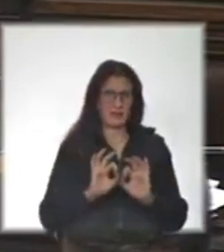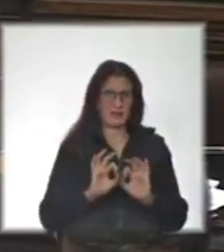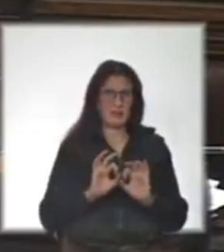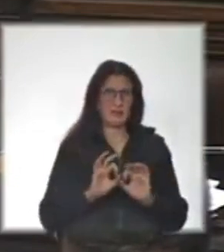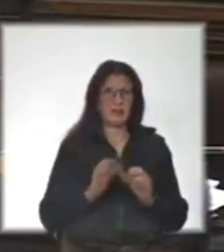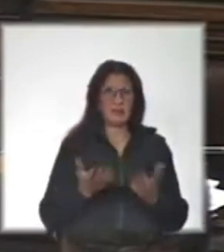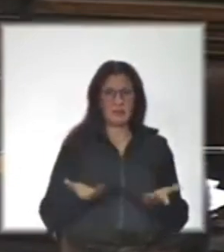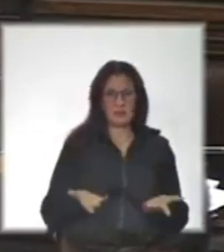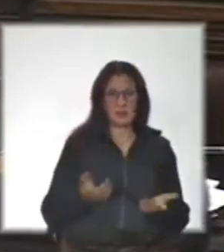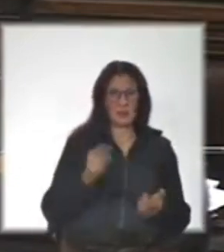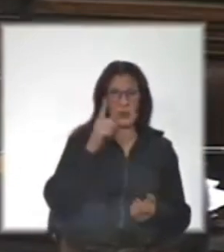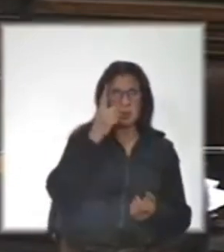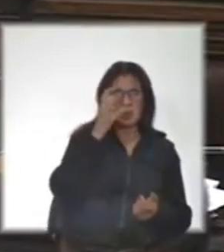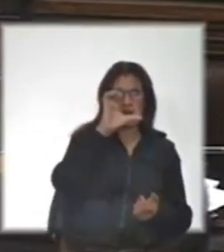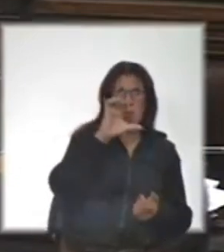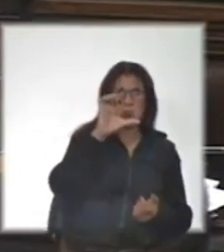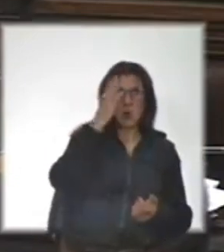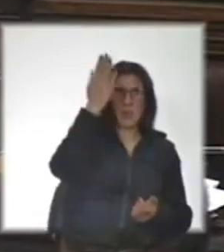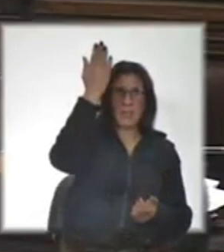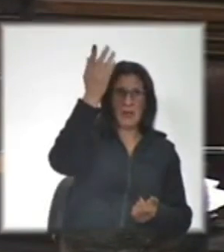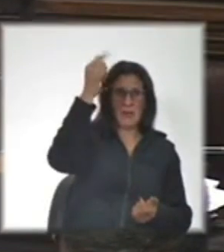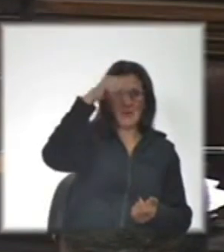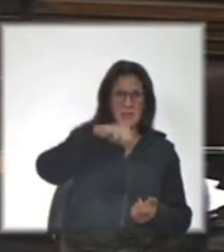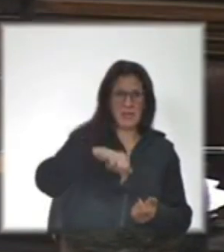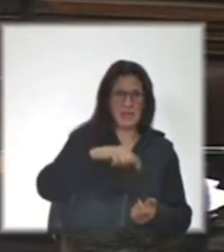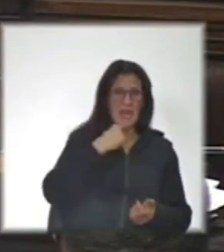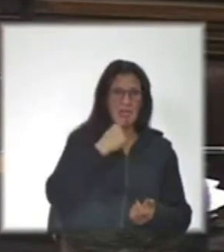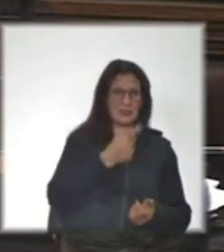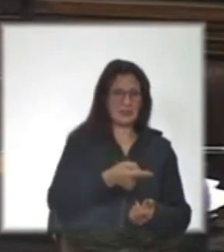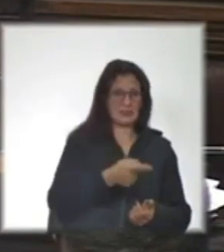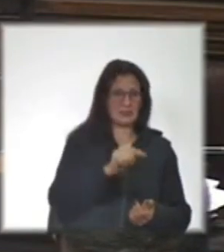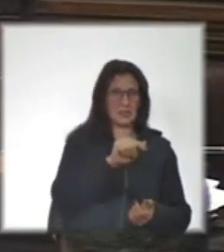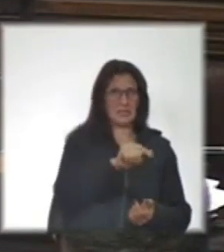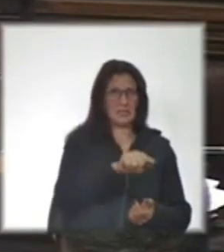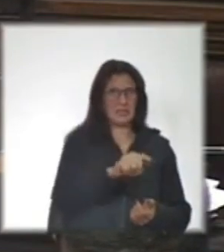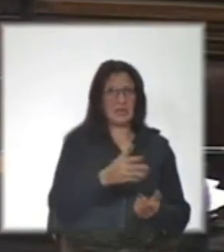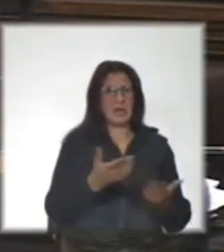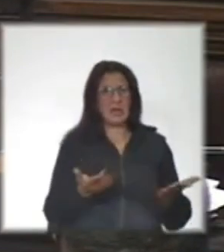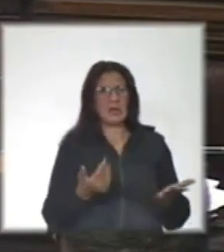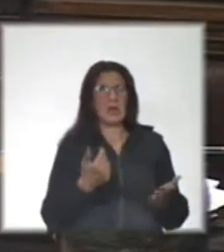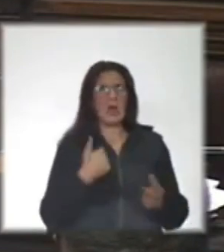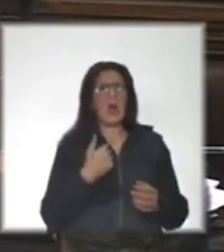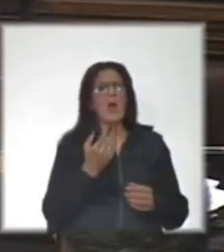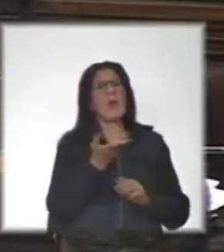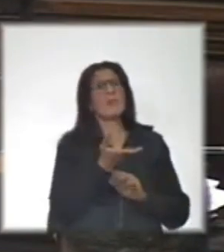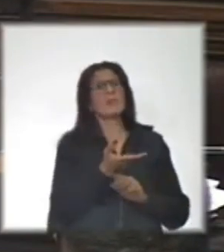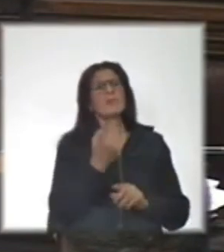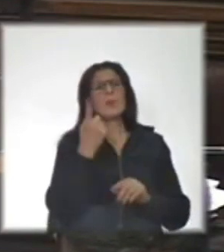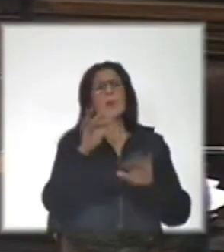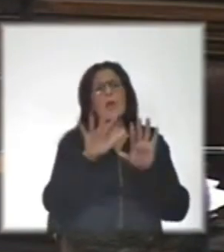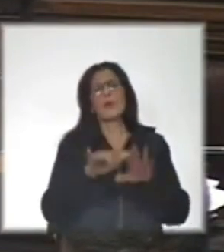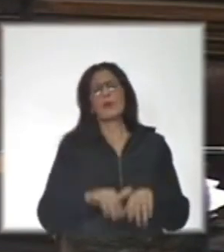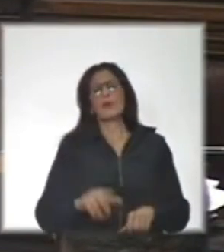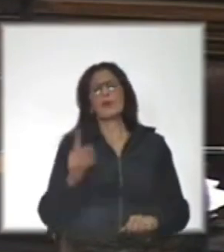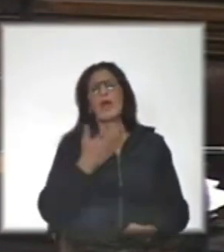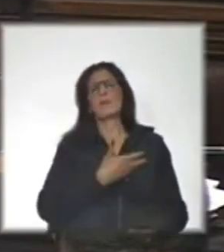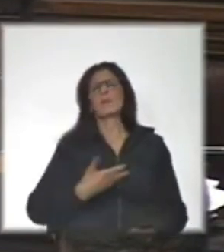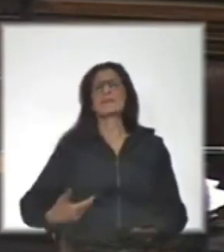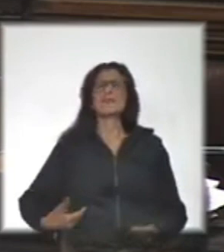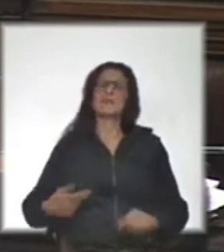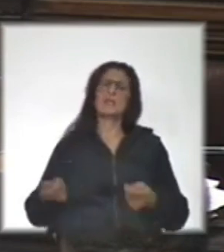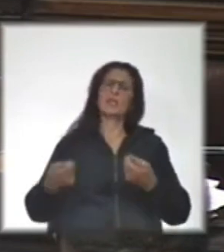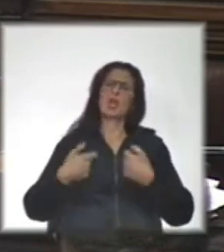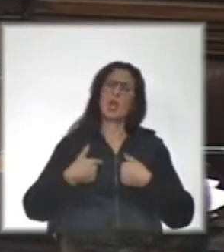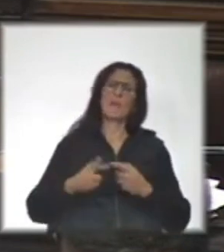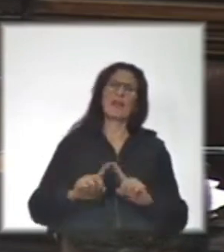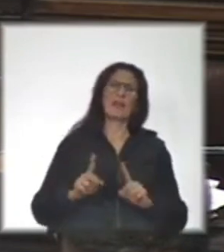un medio europeo nos venga a decir, y que la periodista diga, le pedimos una nota al presidente de la República y no nos la dio. ¿Pero